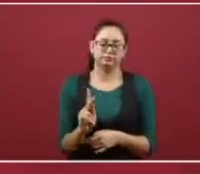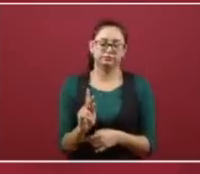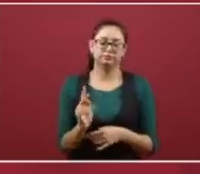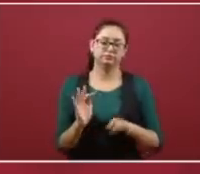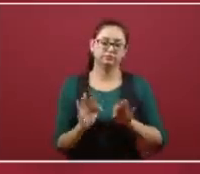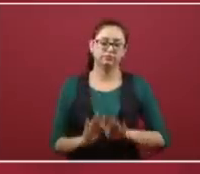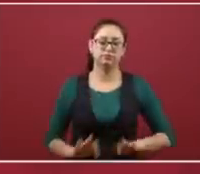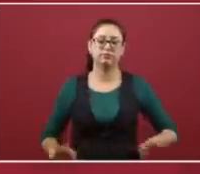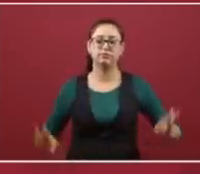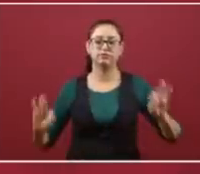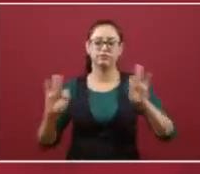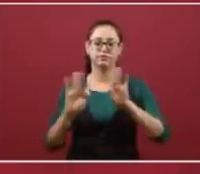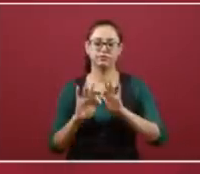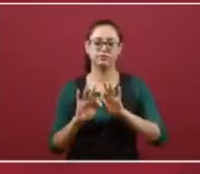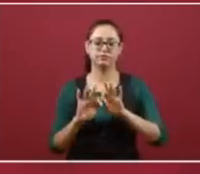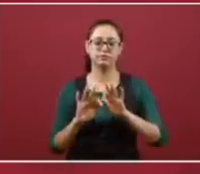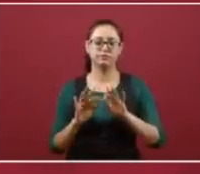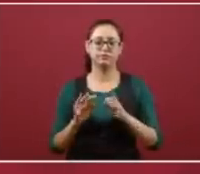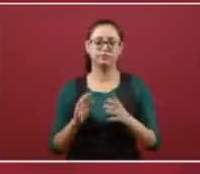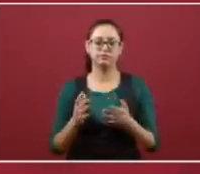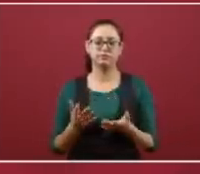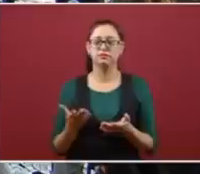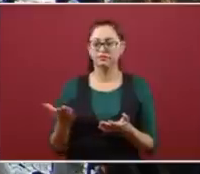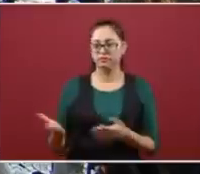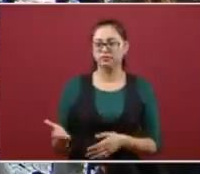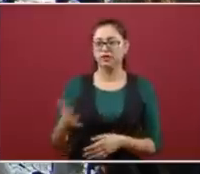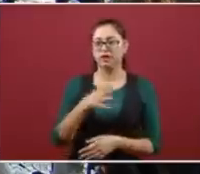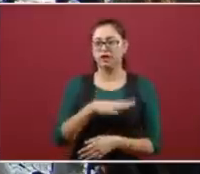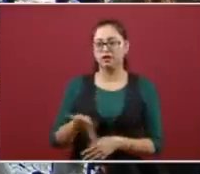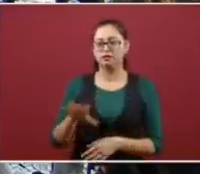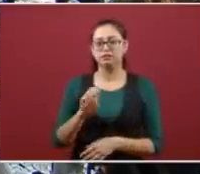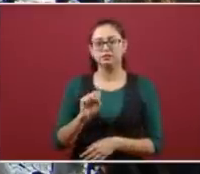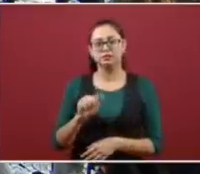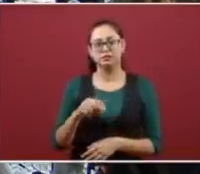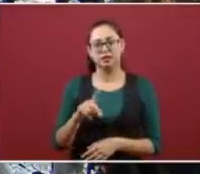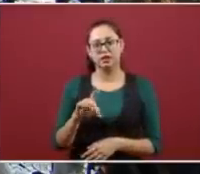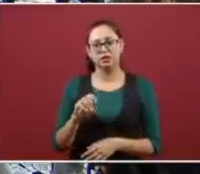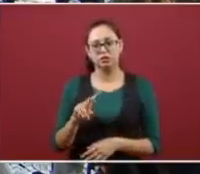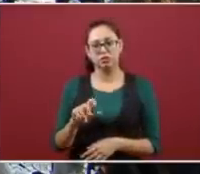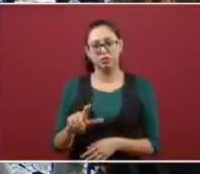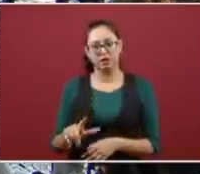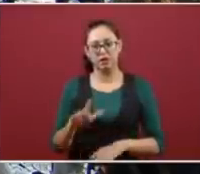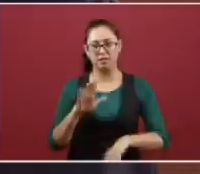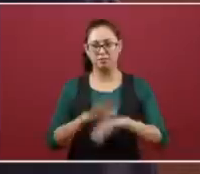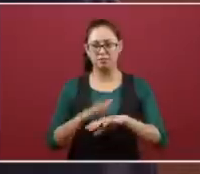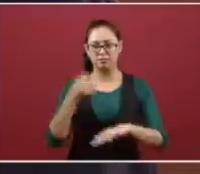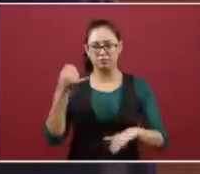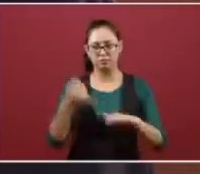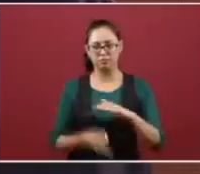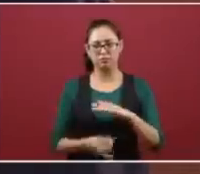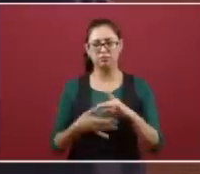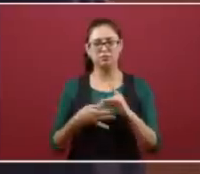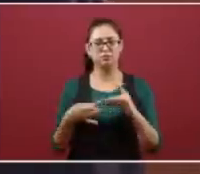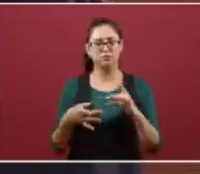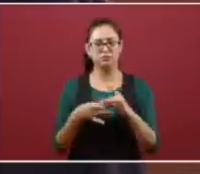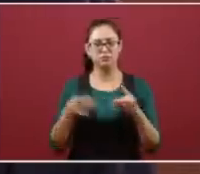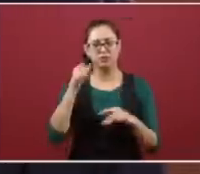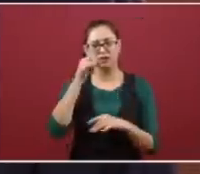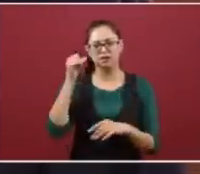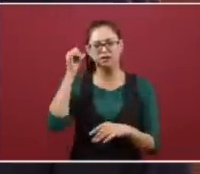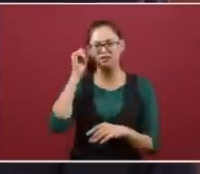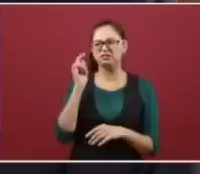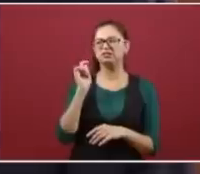el gal sandoval les explicará lo que se hizo el día de